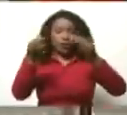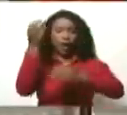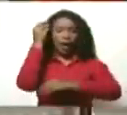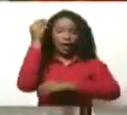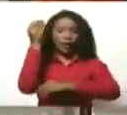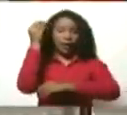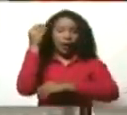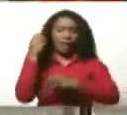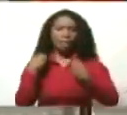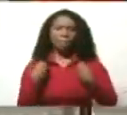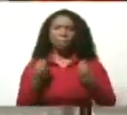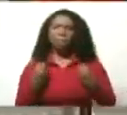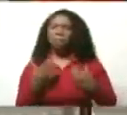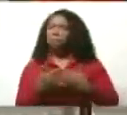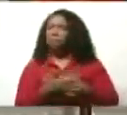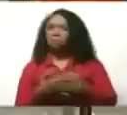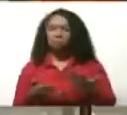para